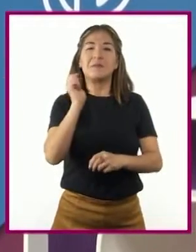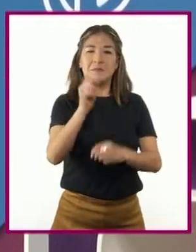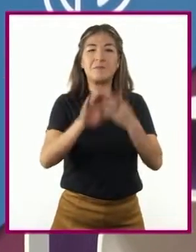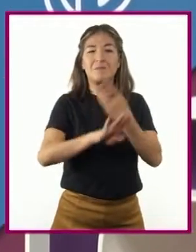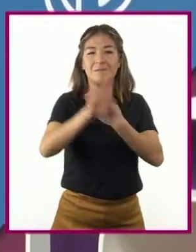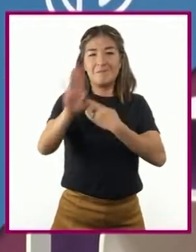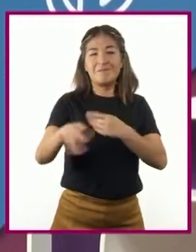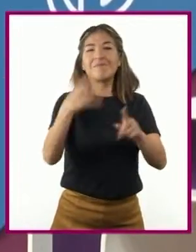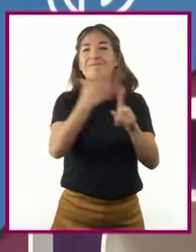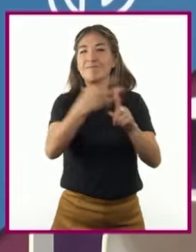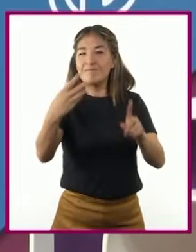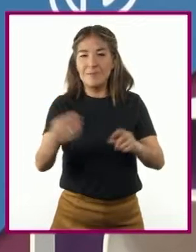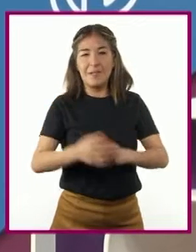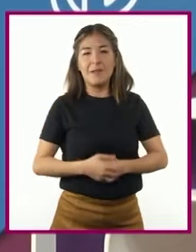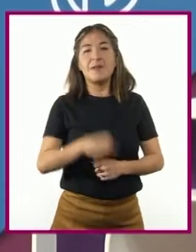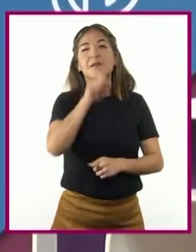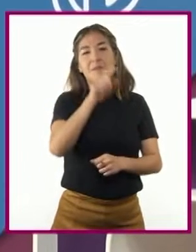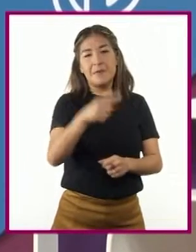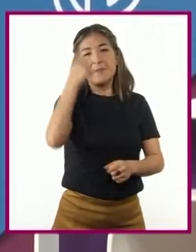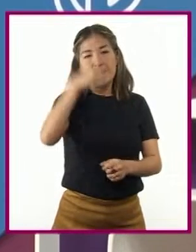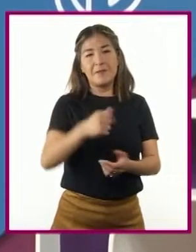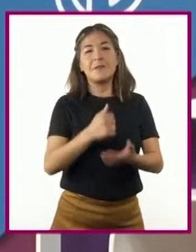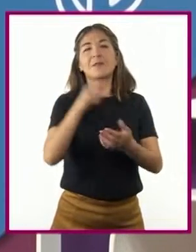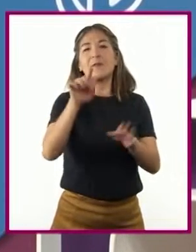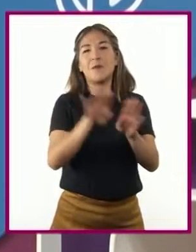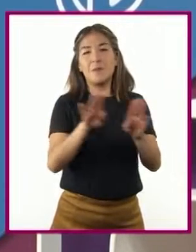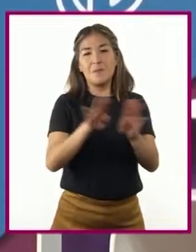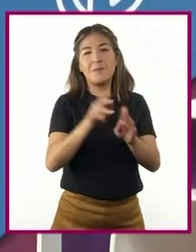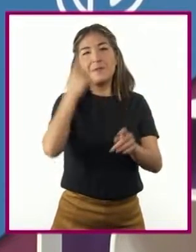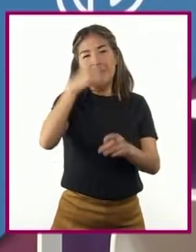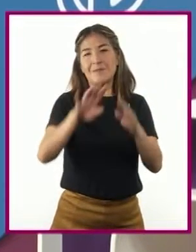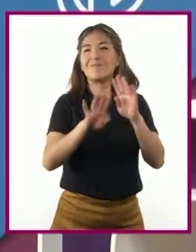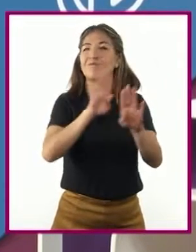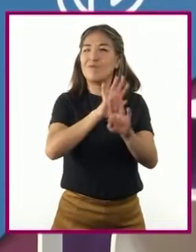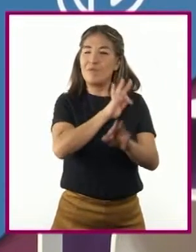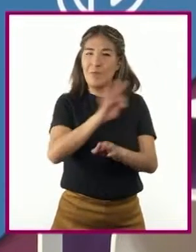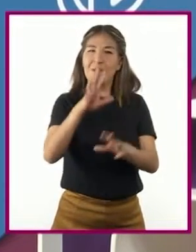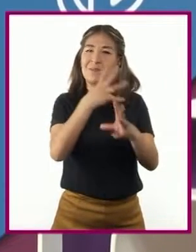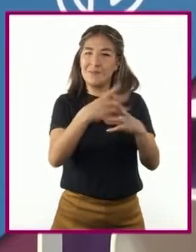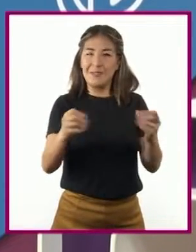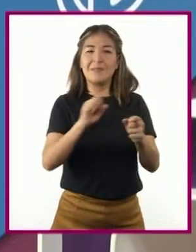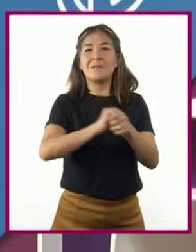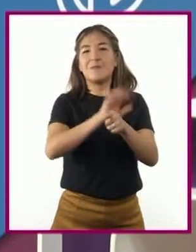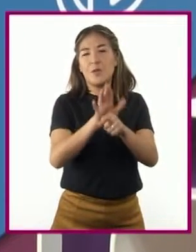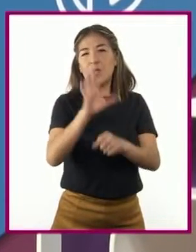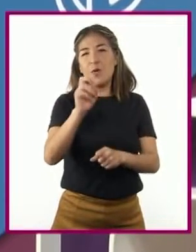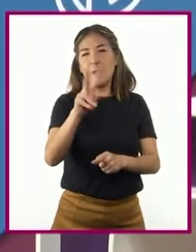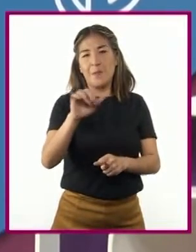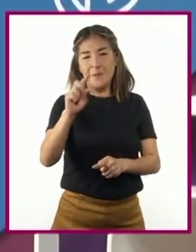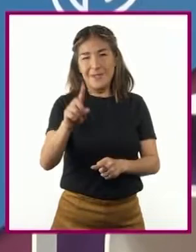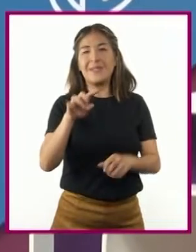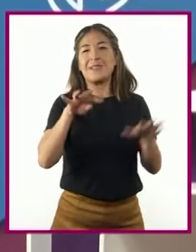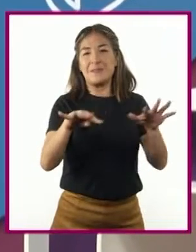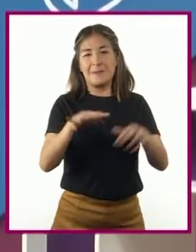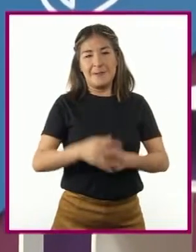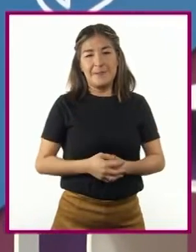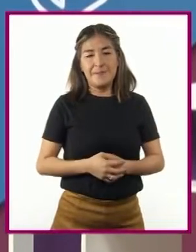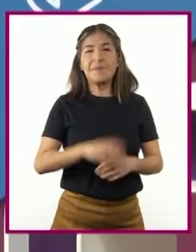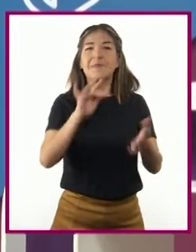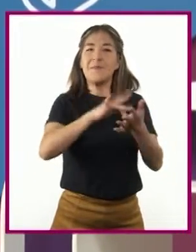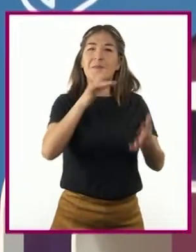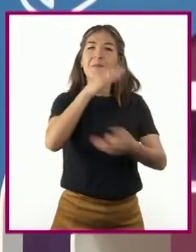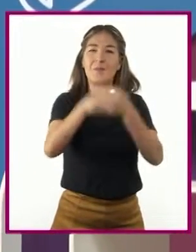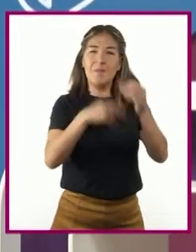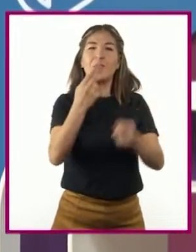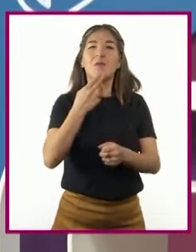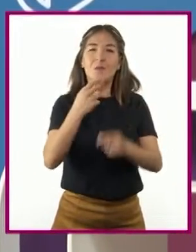evitar contagios y así contribuir en la contención de la pandemia de COVID-19. Así que gracias a todos por